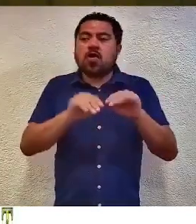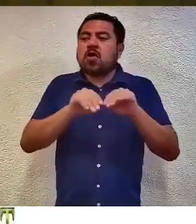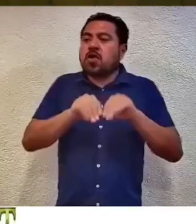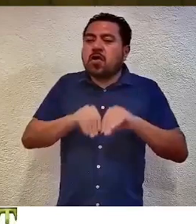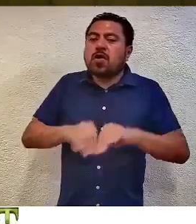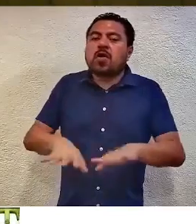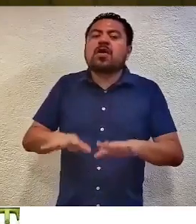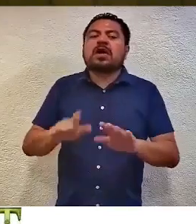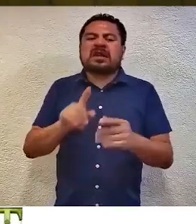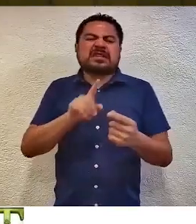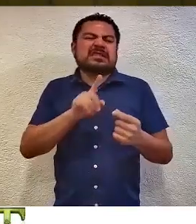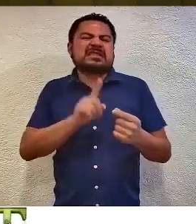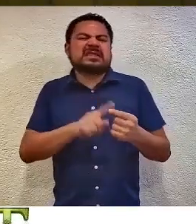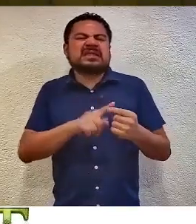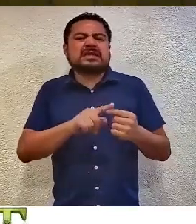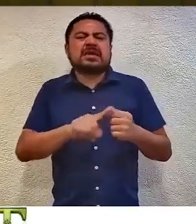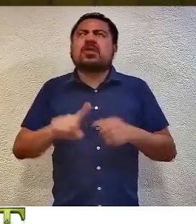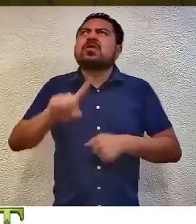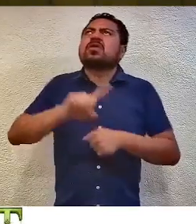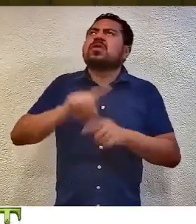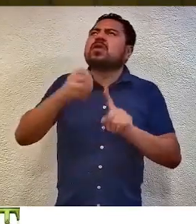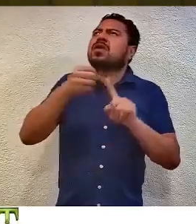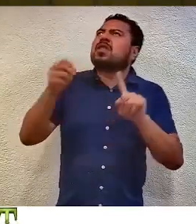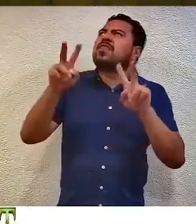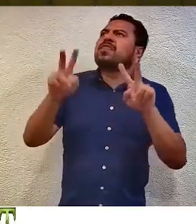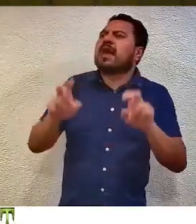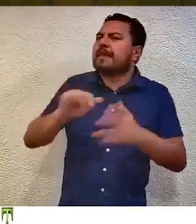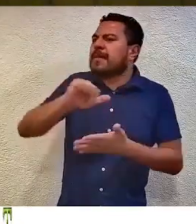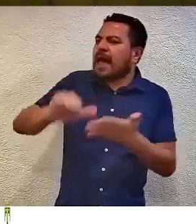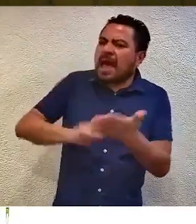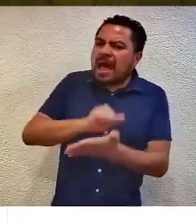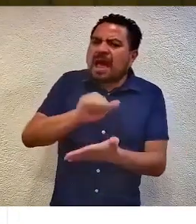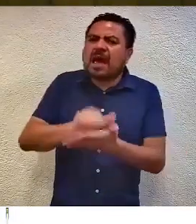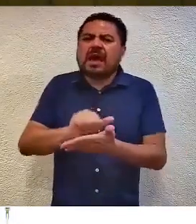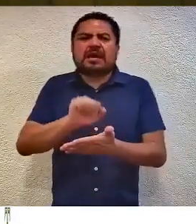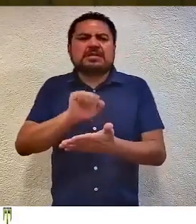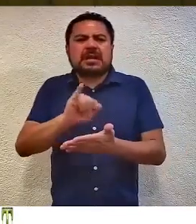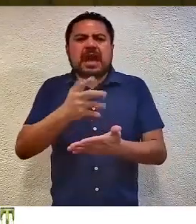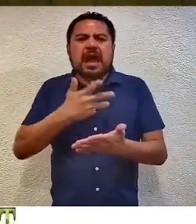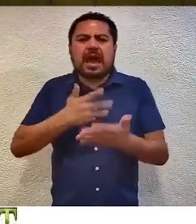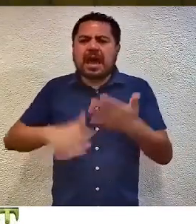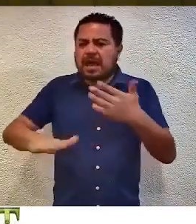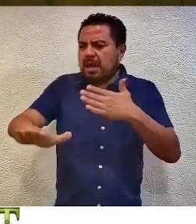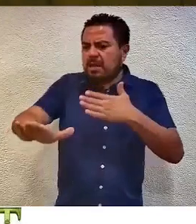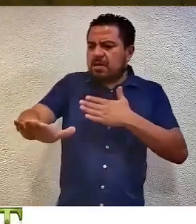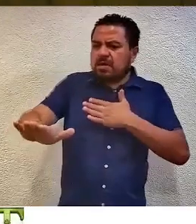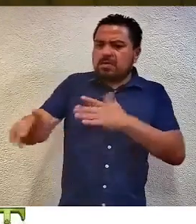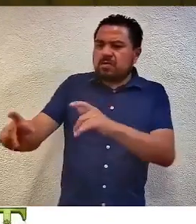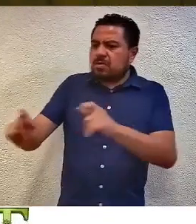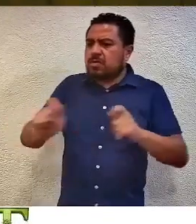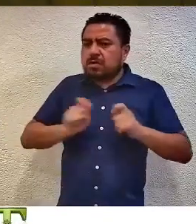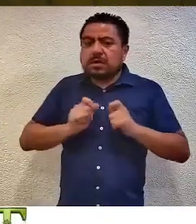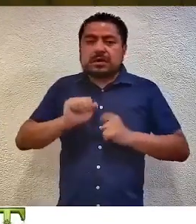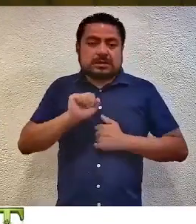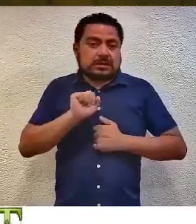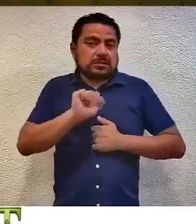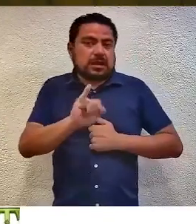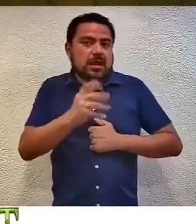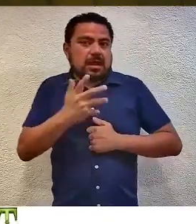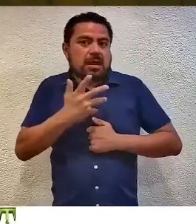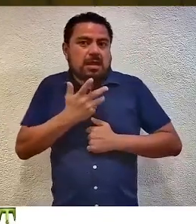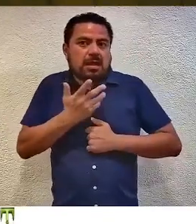orden del día, si hay una acta, si hay una toma de protesta y si hay una versión